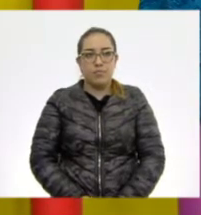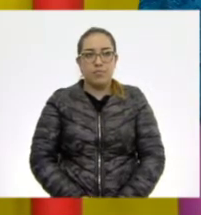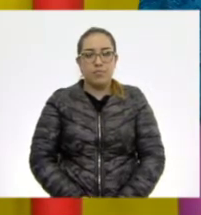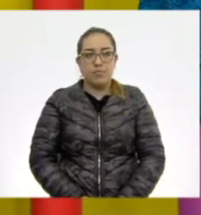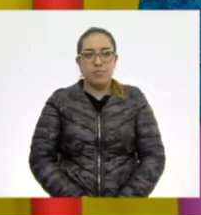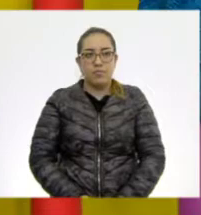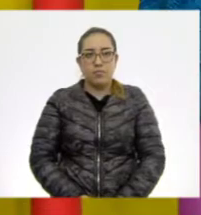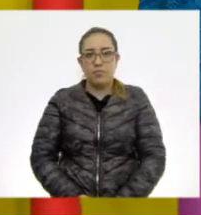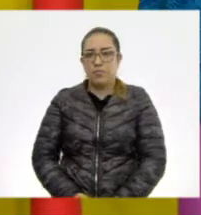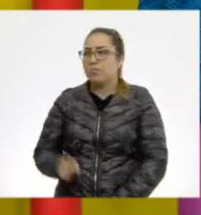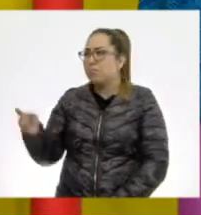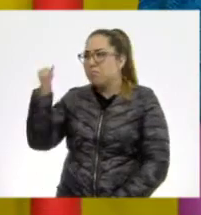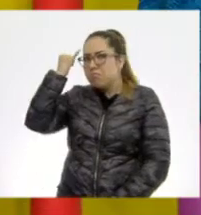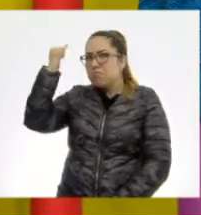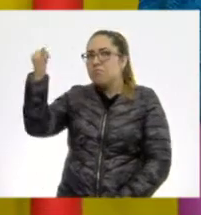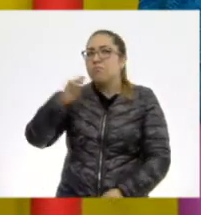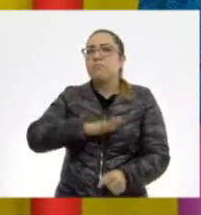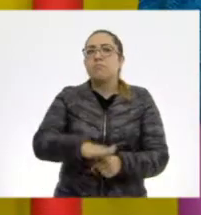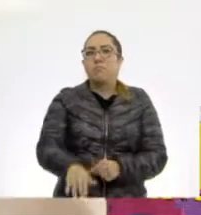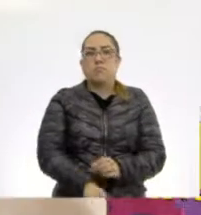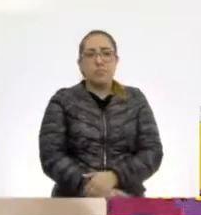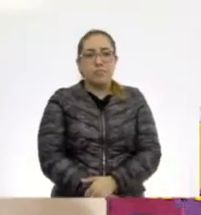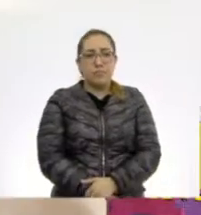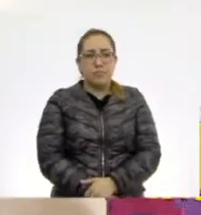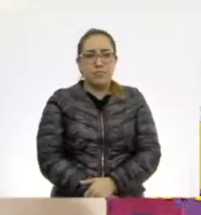Yo ¿A ti qué otra cosa poner, se te ocurre, Pepe?